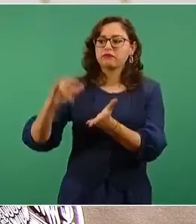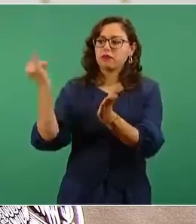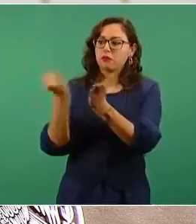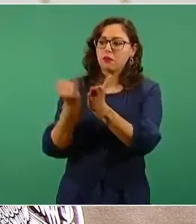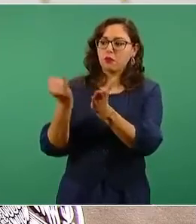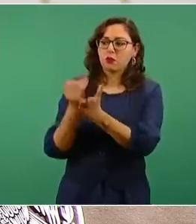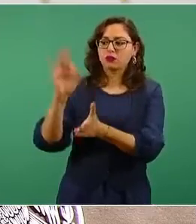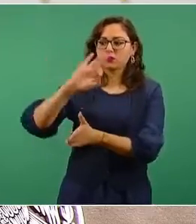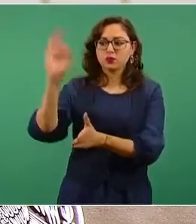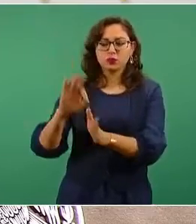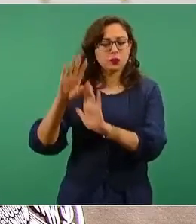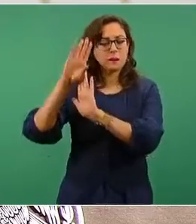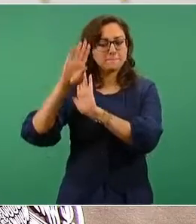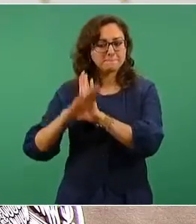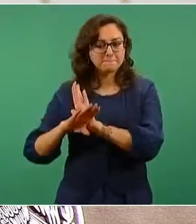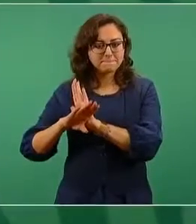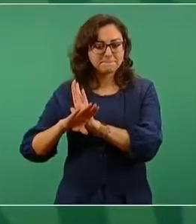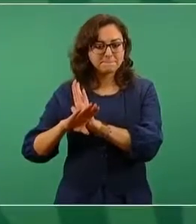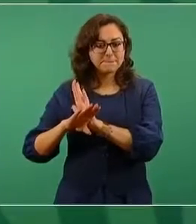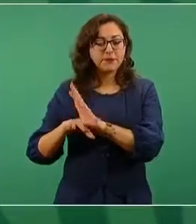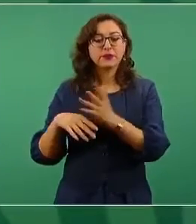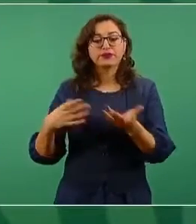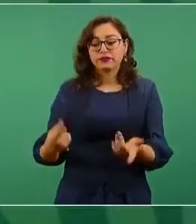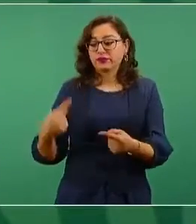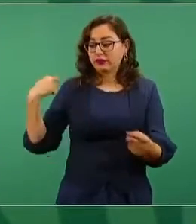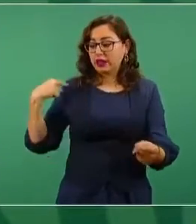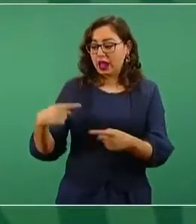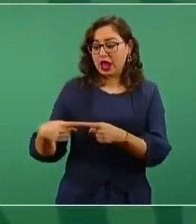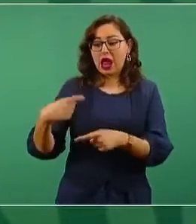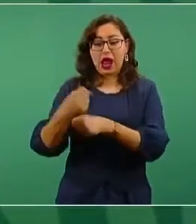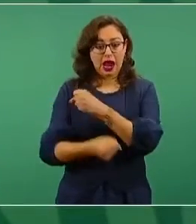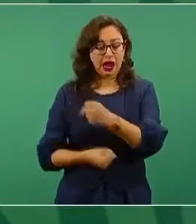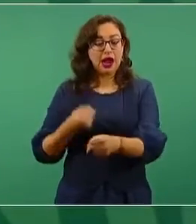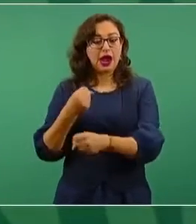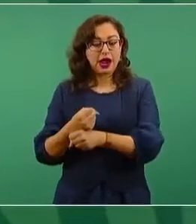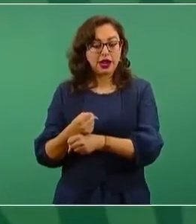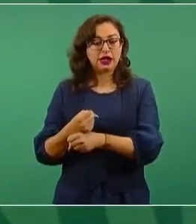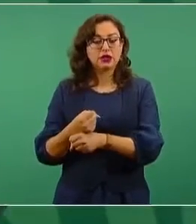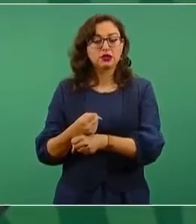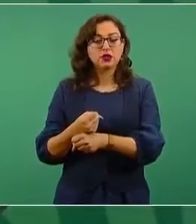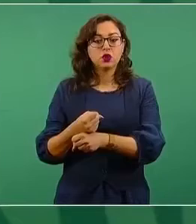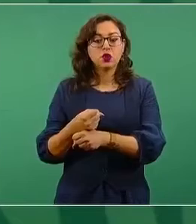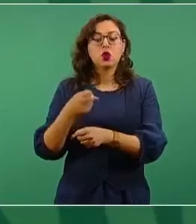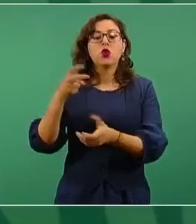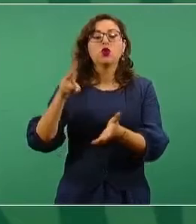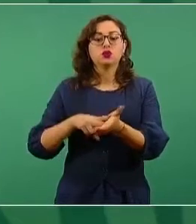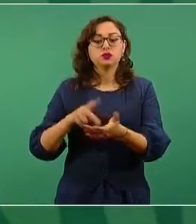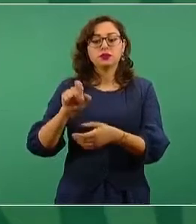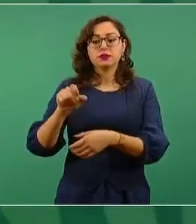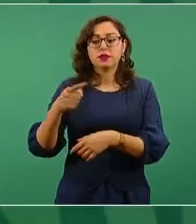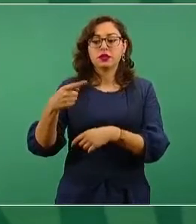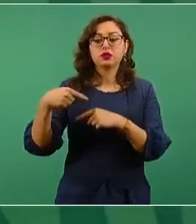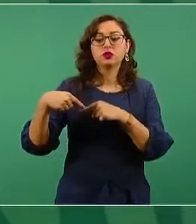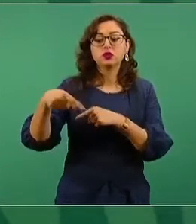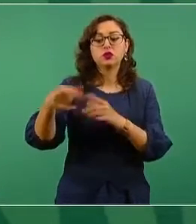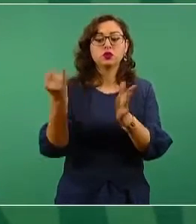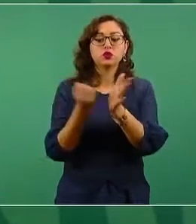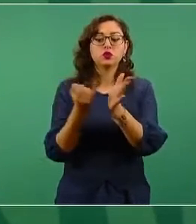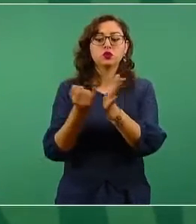impuestos. En el caso que nos ocupa de este año, la disminución es del orden